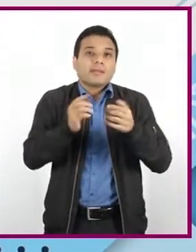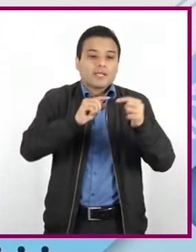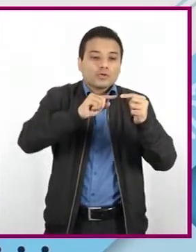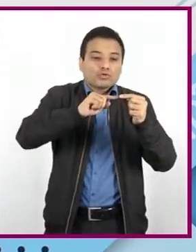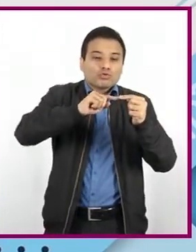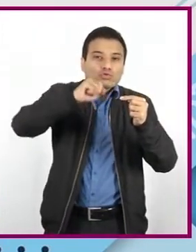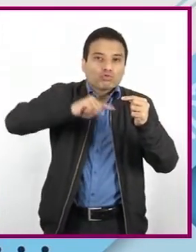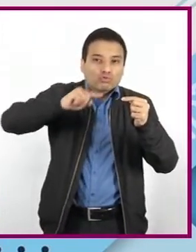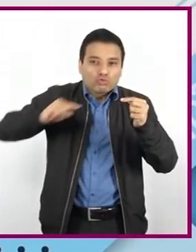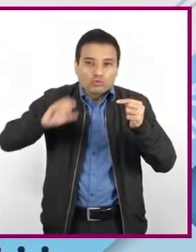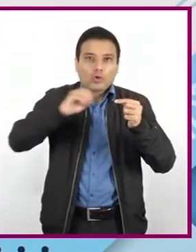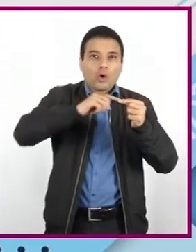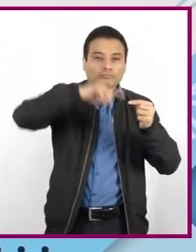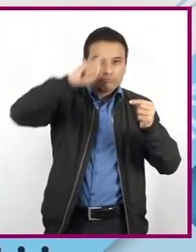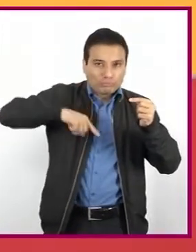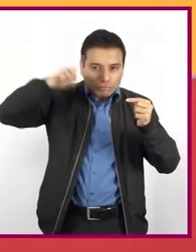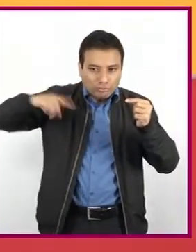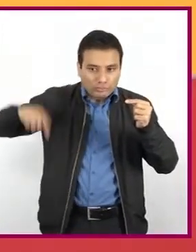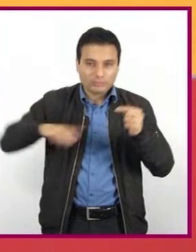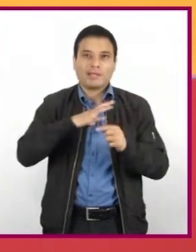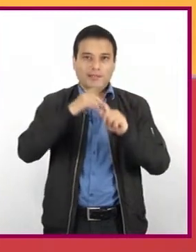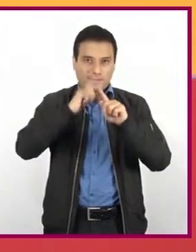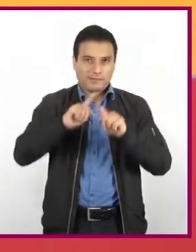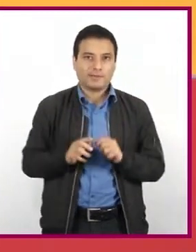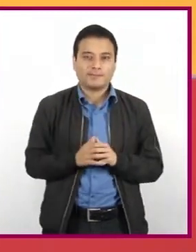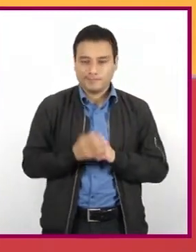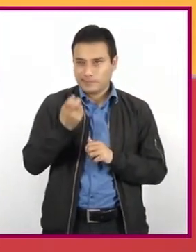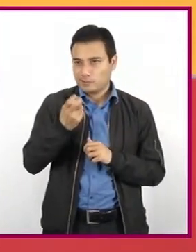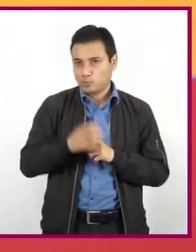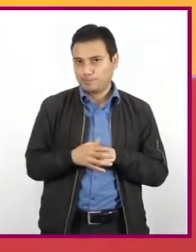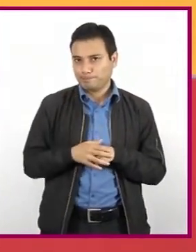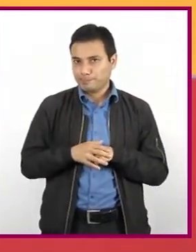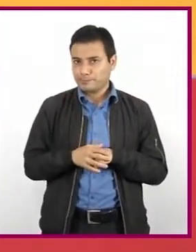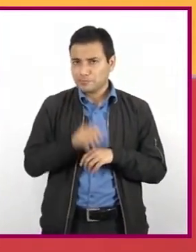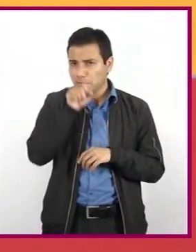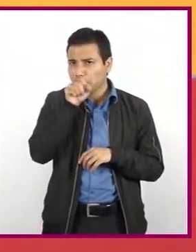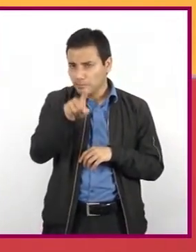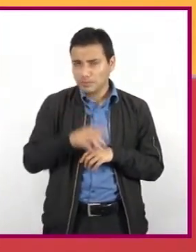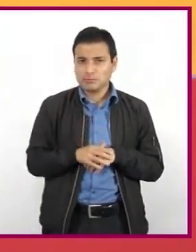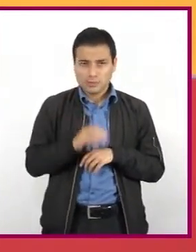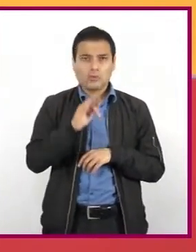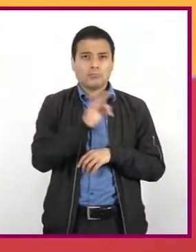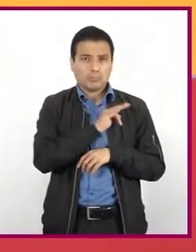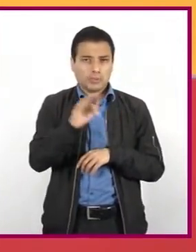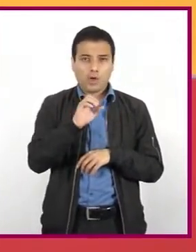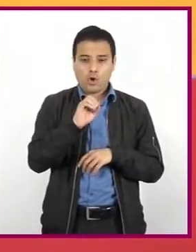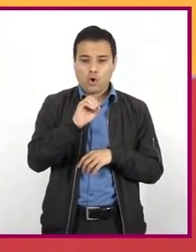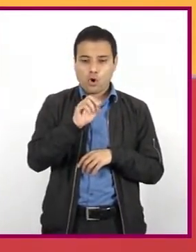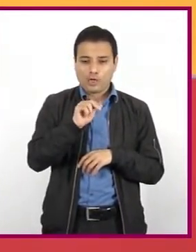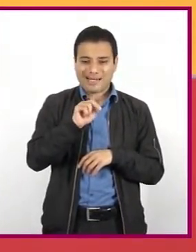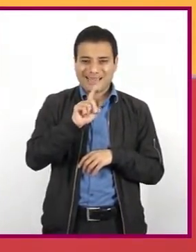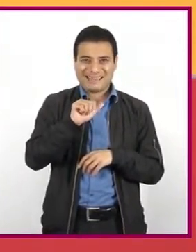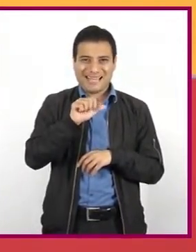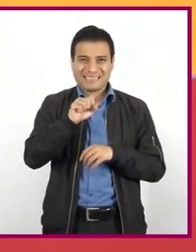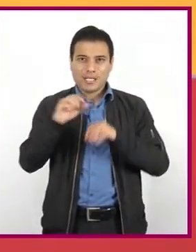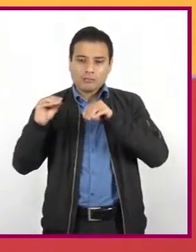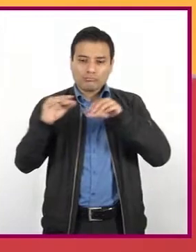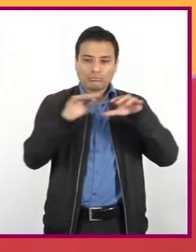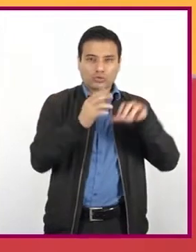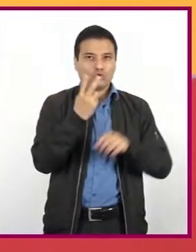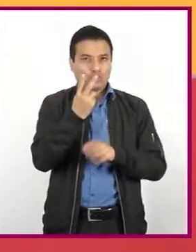frecuencia. Es correcto. También hemos visto que podríamos dividir a las ondas electromagnéticas en dos grandes